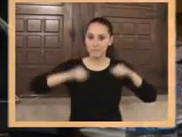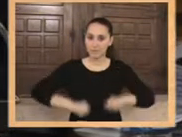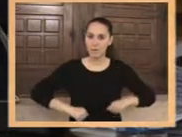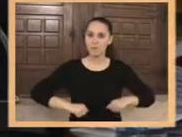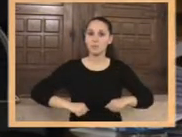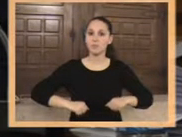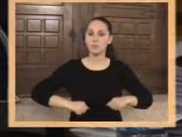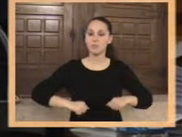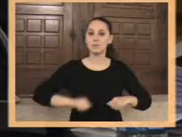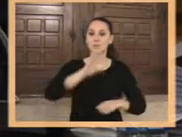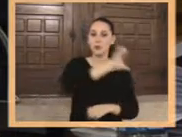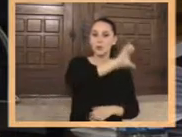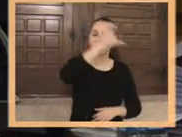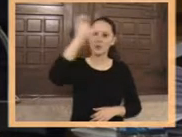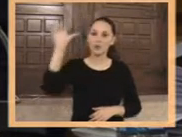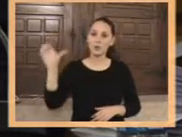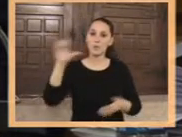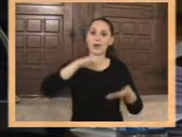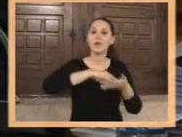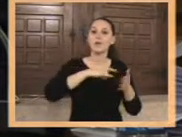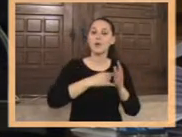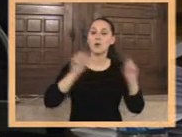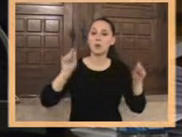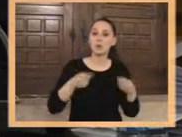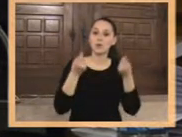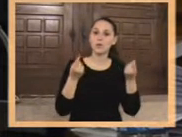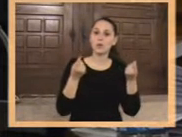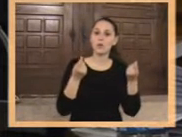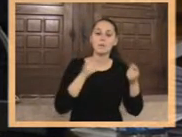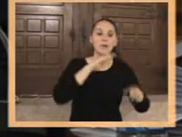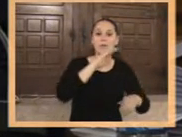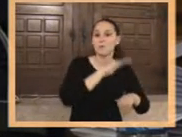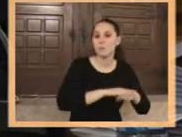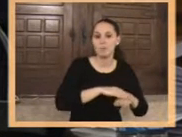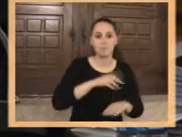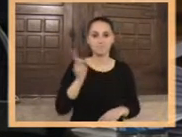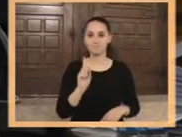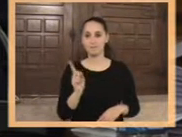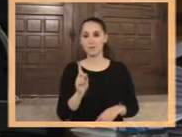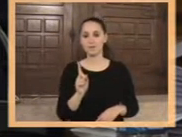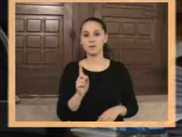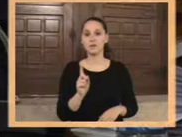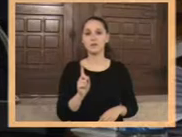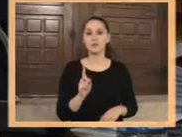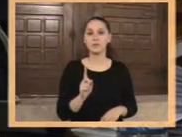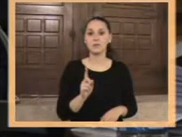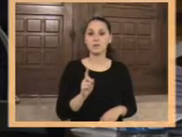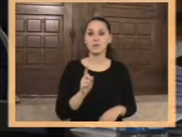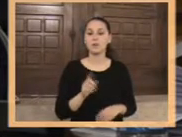no estaría respetando los convenios internacionales sobre derecho internacional de asilo y que estaríamos asistiendo además al